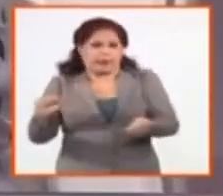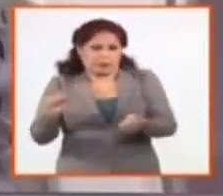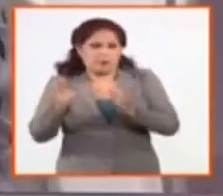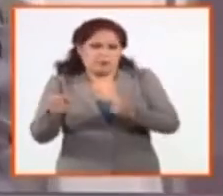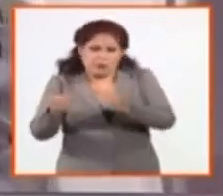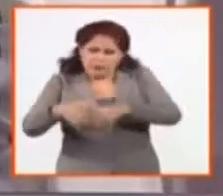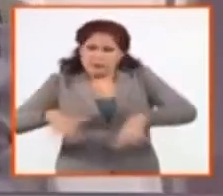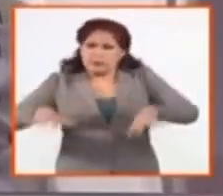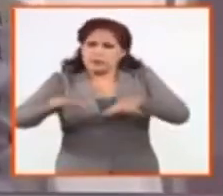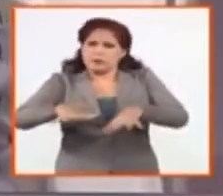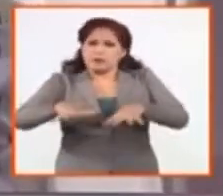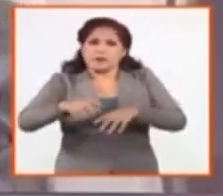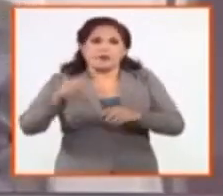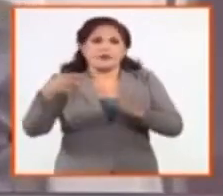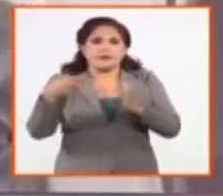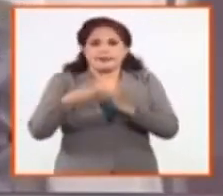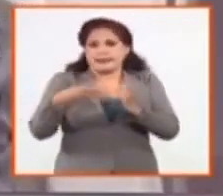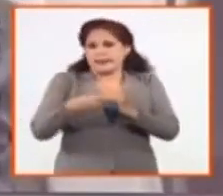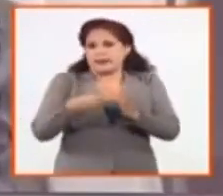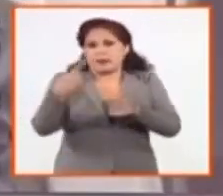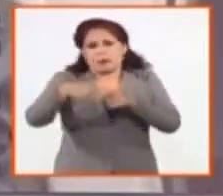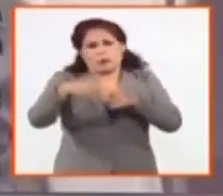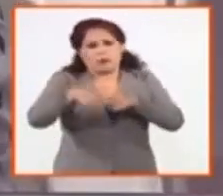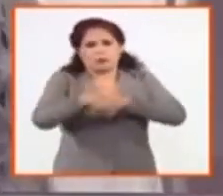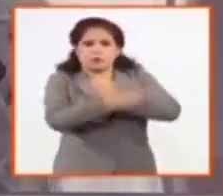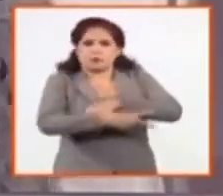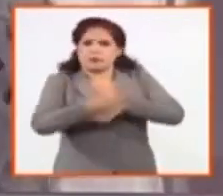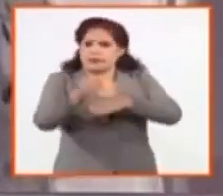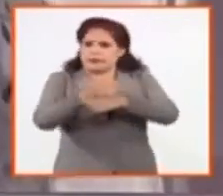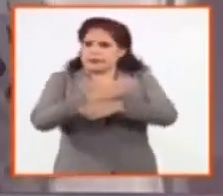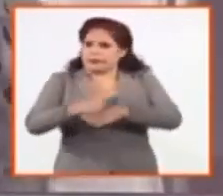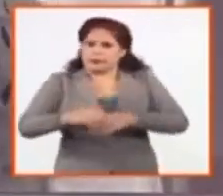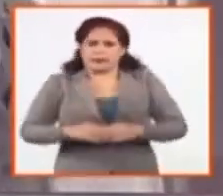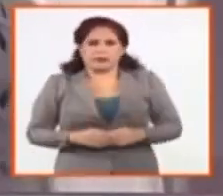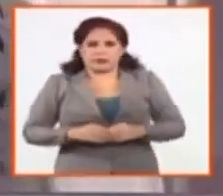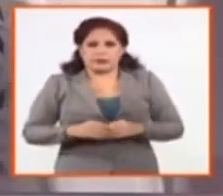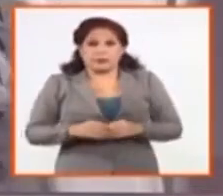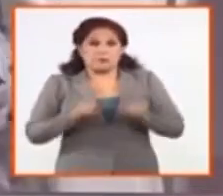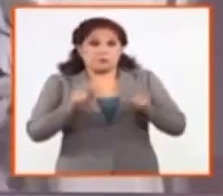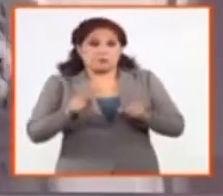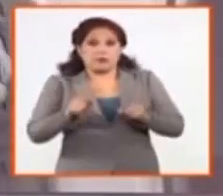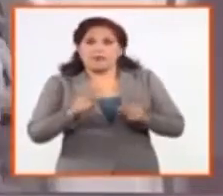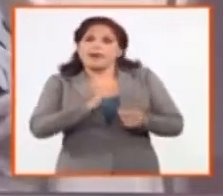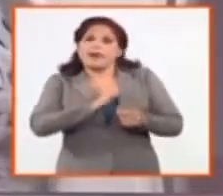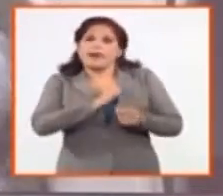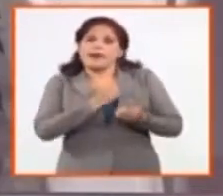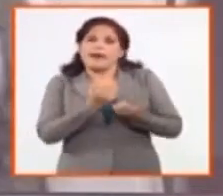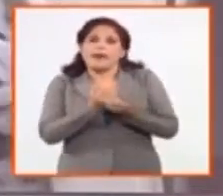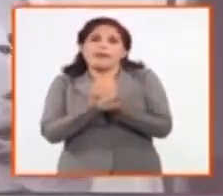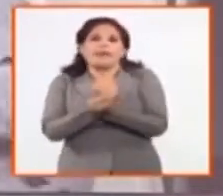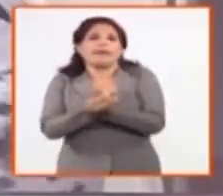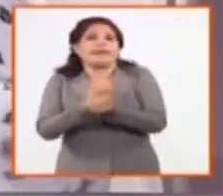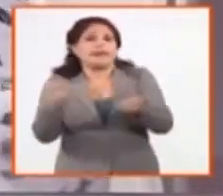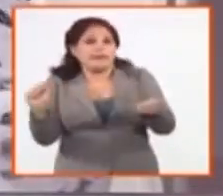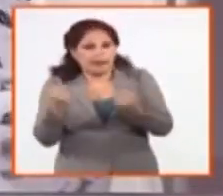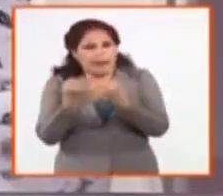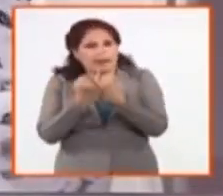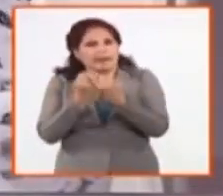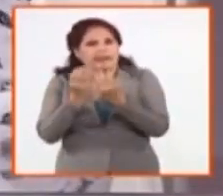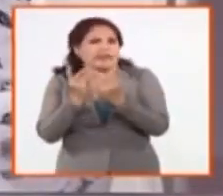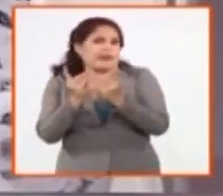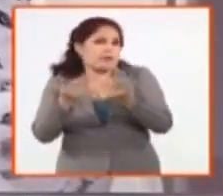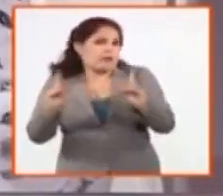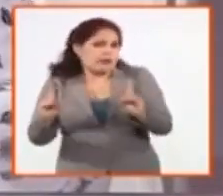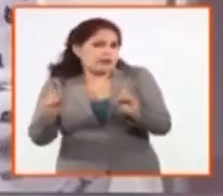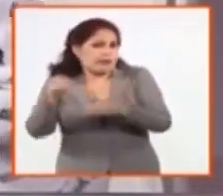que se dio en Siria, que se ha dado en otros lugares, y bueno, la bandera de la democracia, de los derechos humanos, que todos sabemos que es una